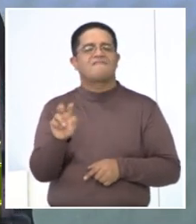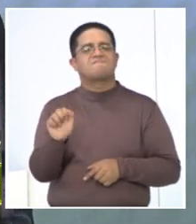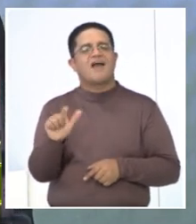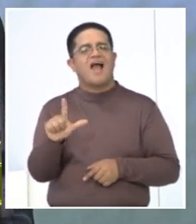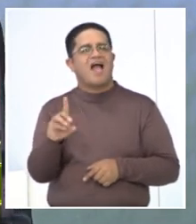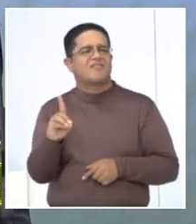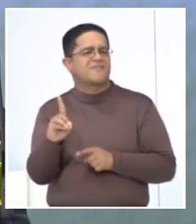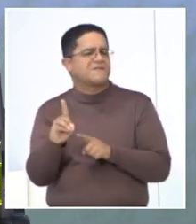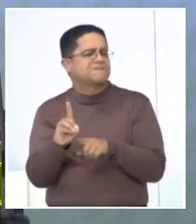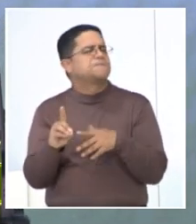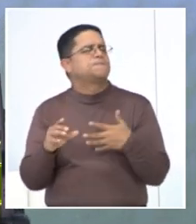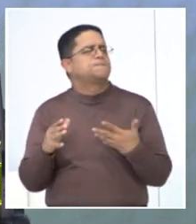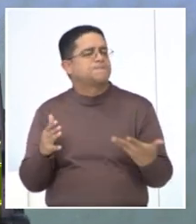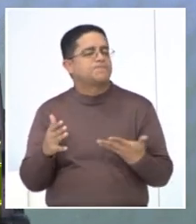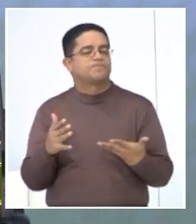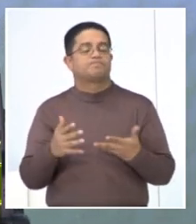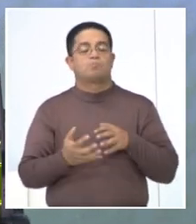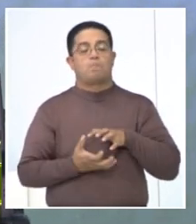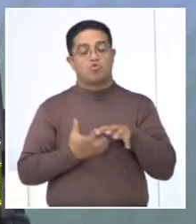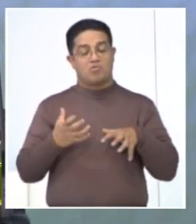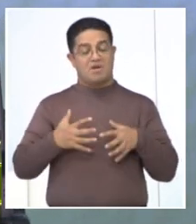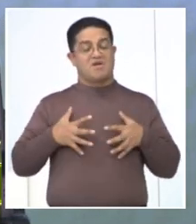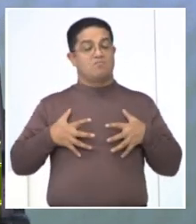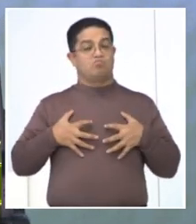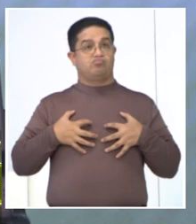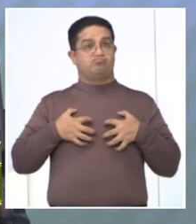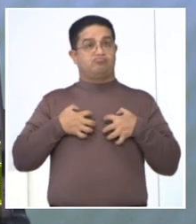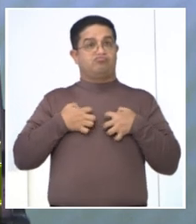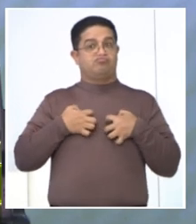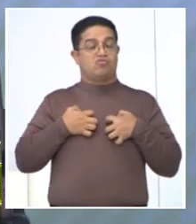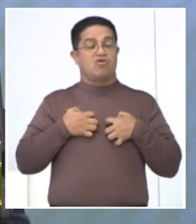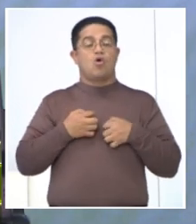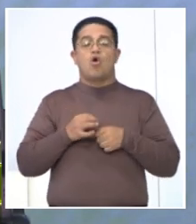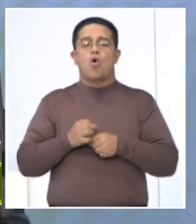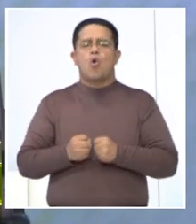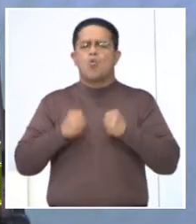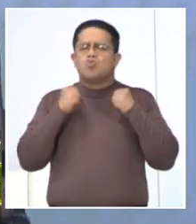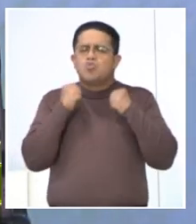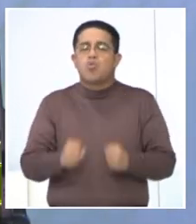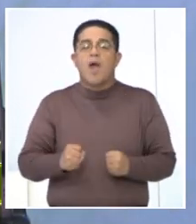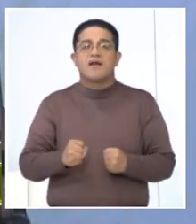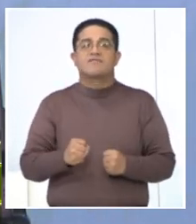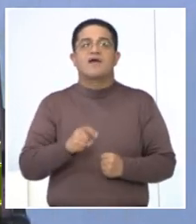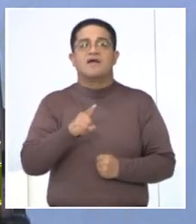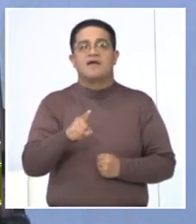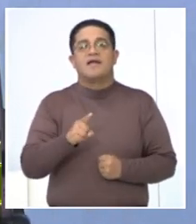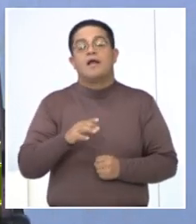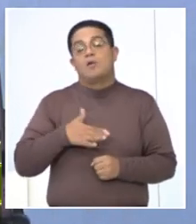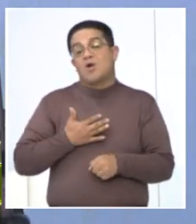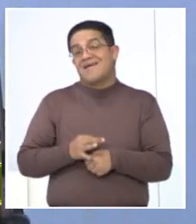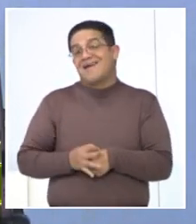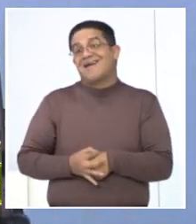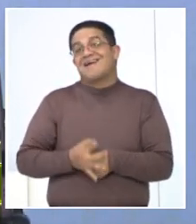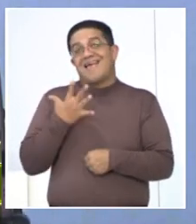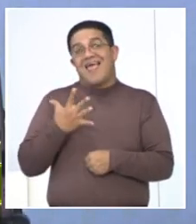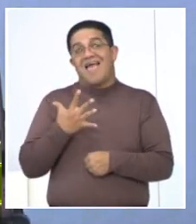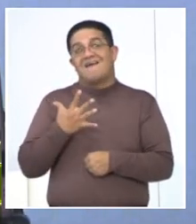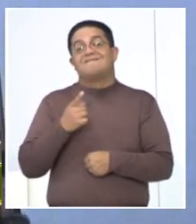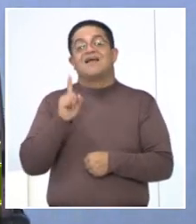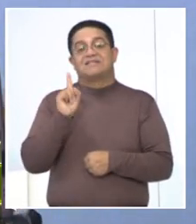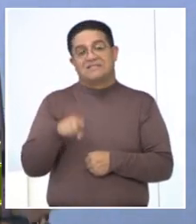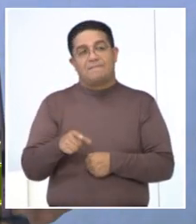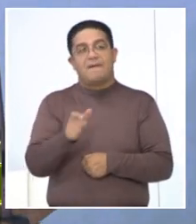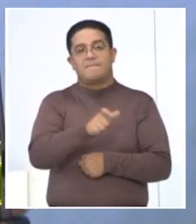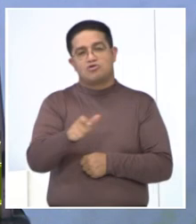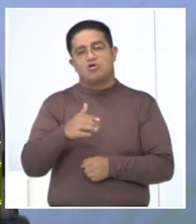definir como una lesión pulmonar o afectación respiratoria aguda o subaguda que puede ser grave e incluso potencialmente mortal.